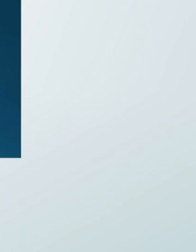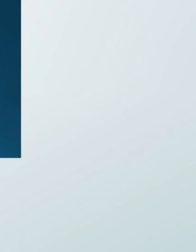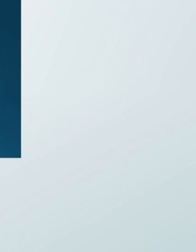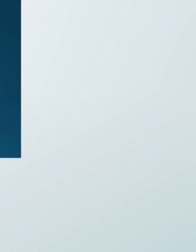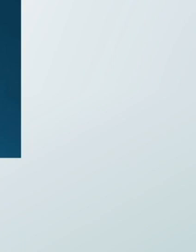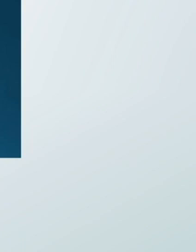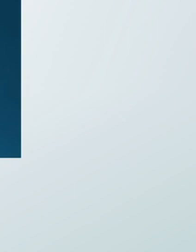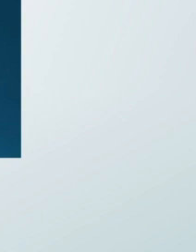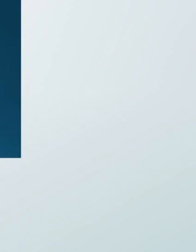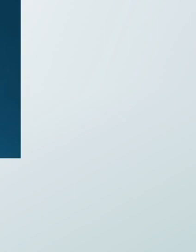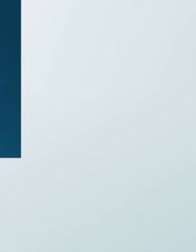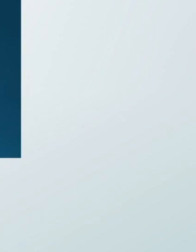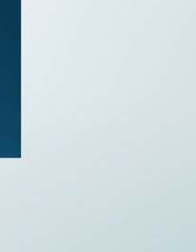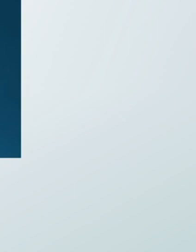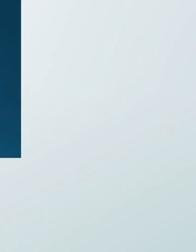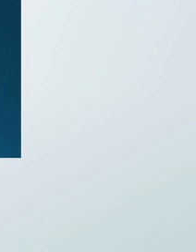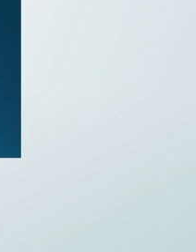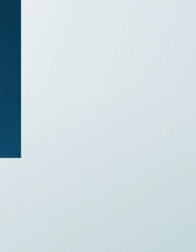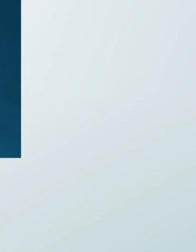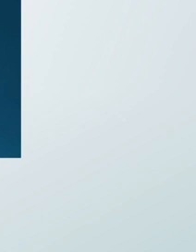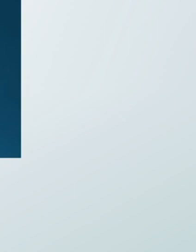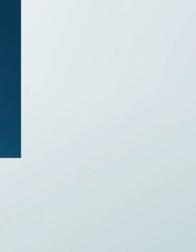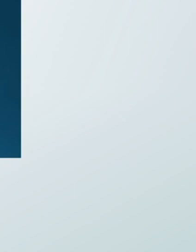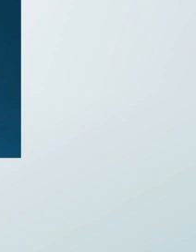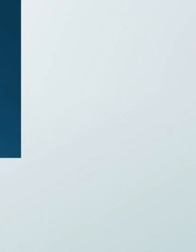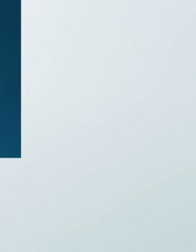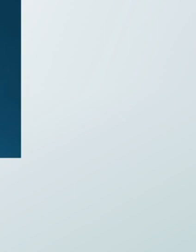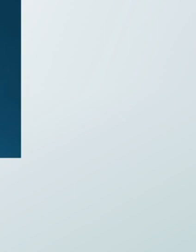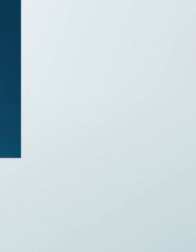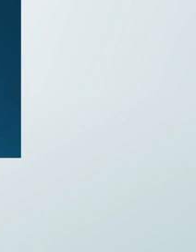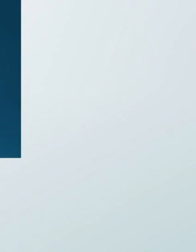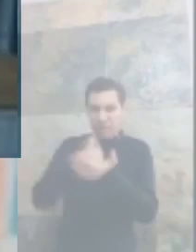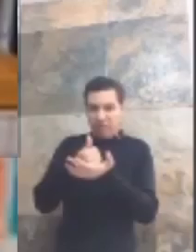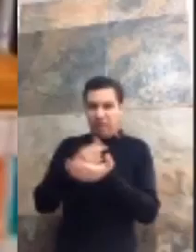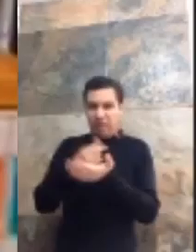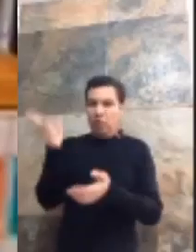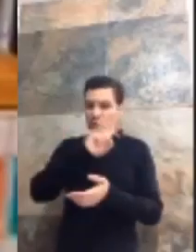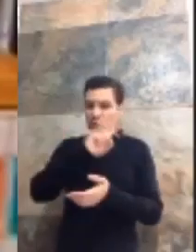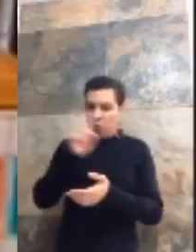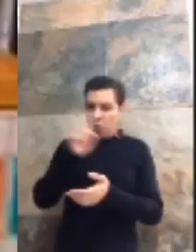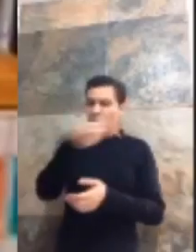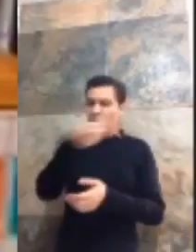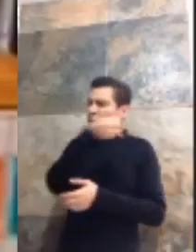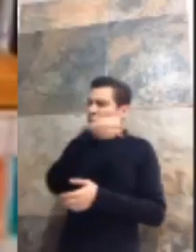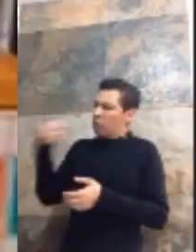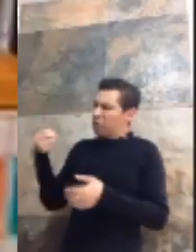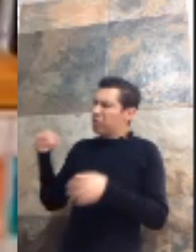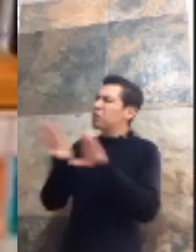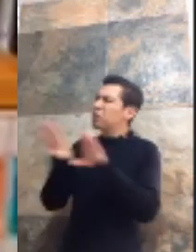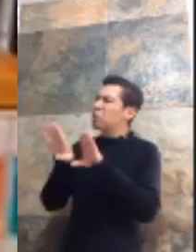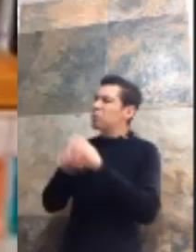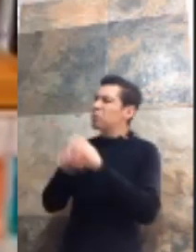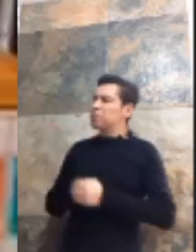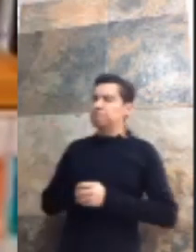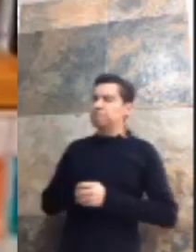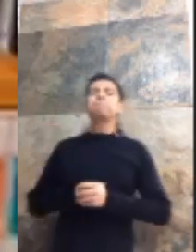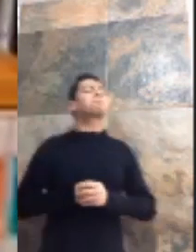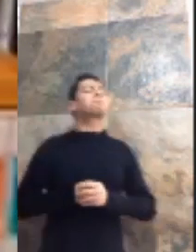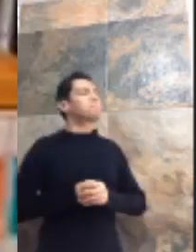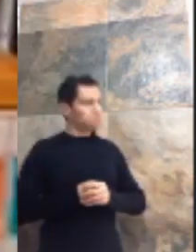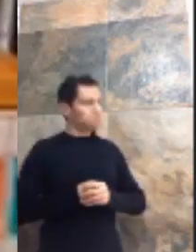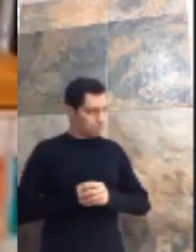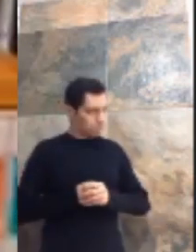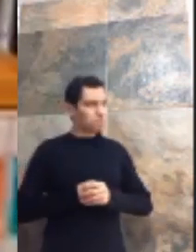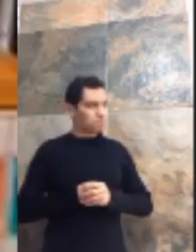lo hacemos ordenadamente. Así es, son 2 puntos centrales. Uno